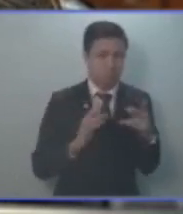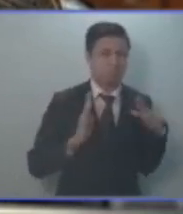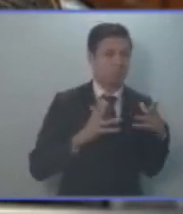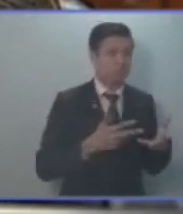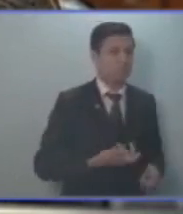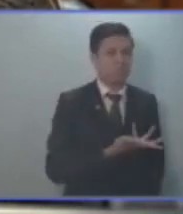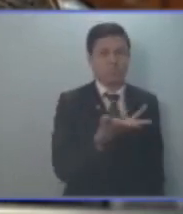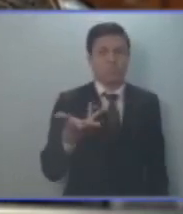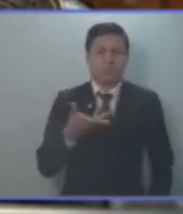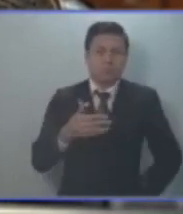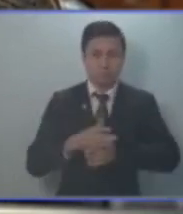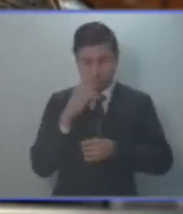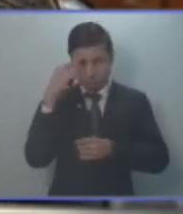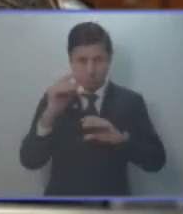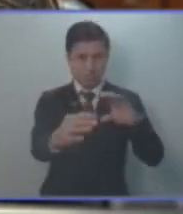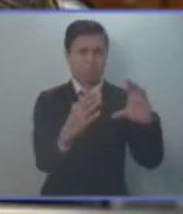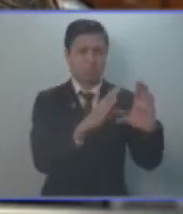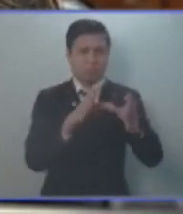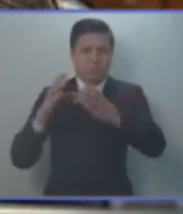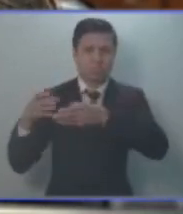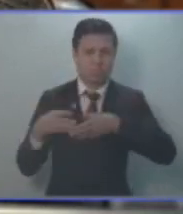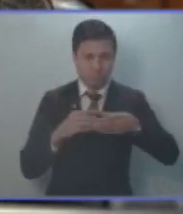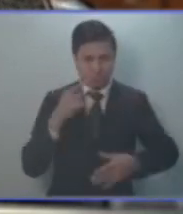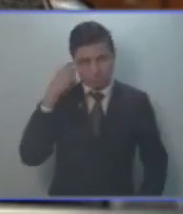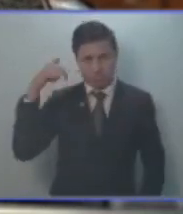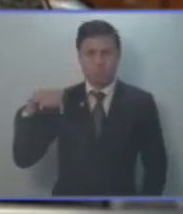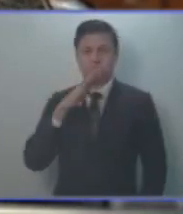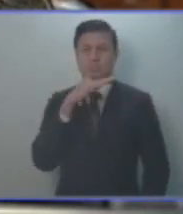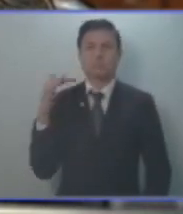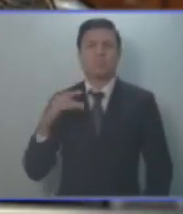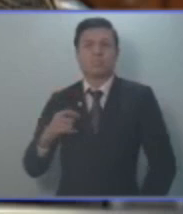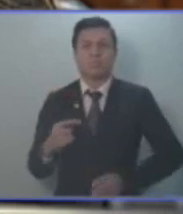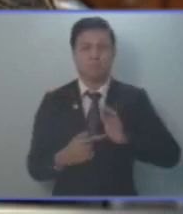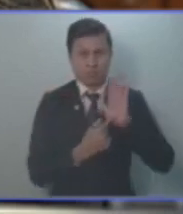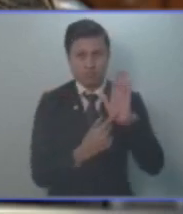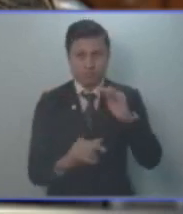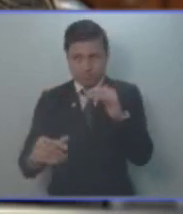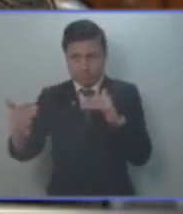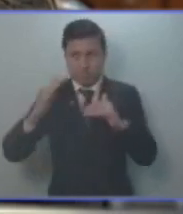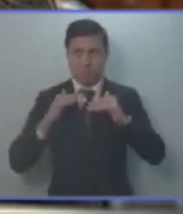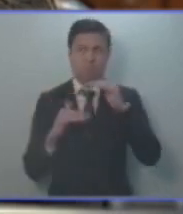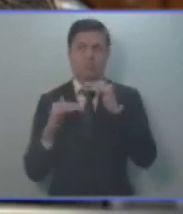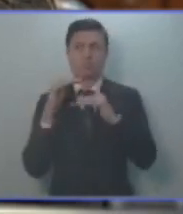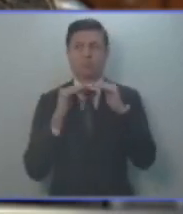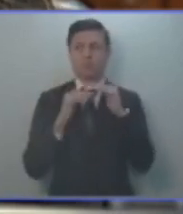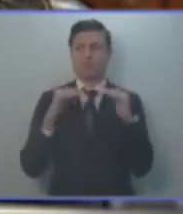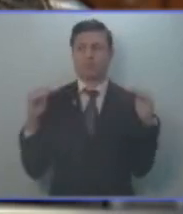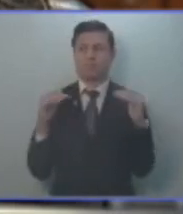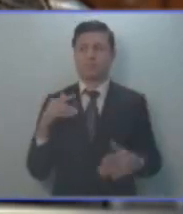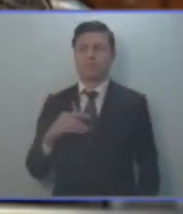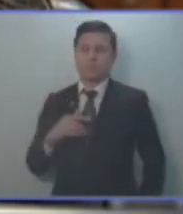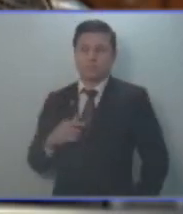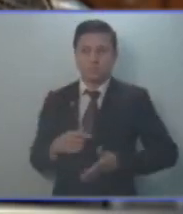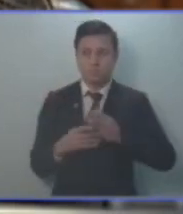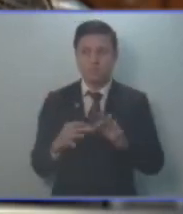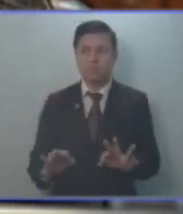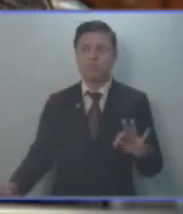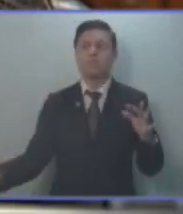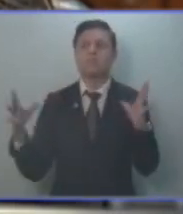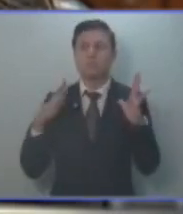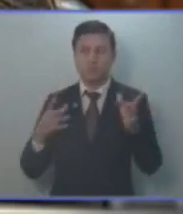todos los sectores políticos de este país dando estabilidad dando gobernabilidad